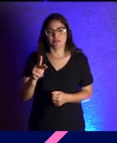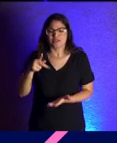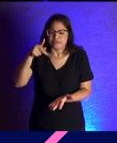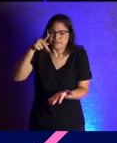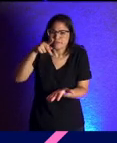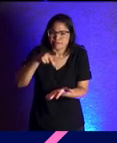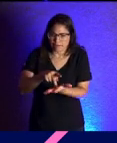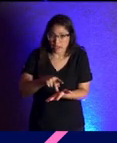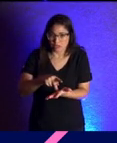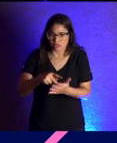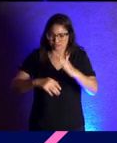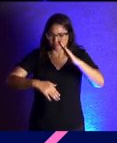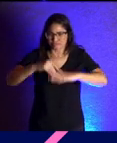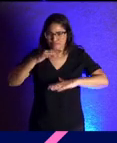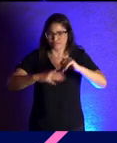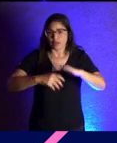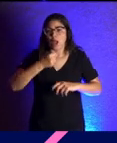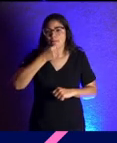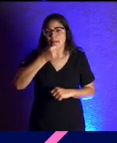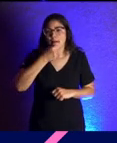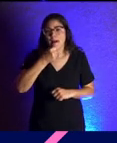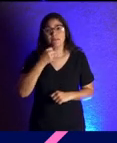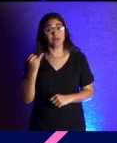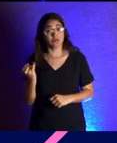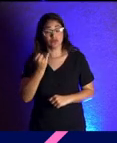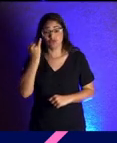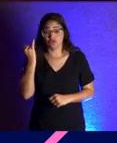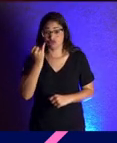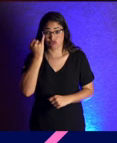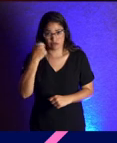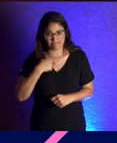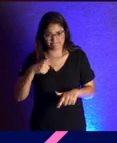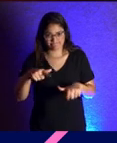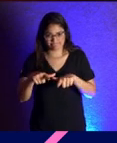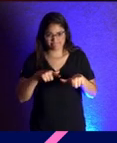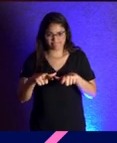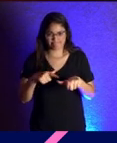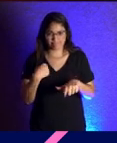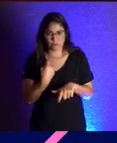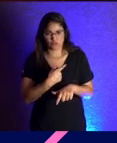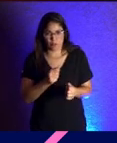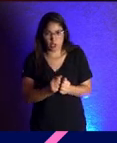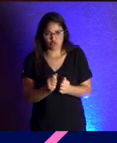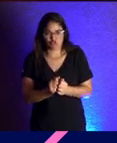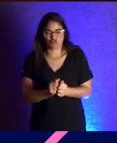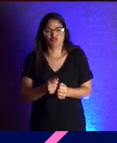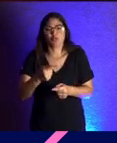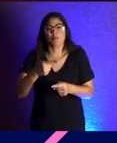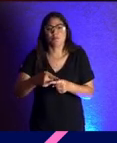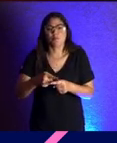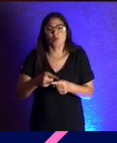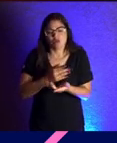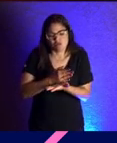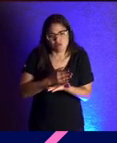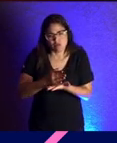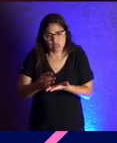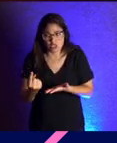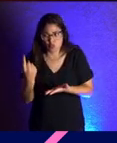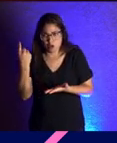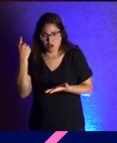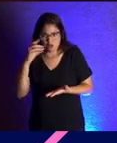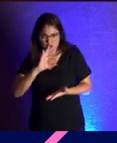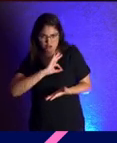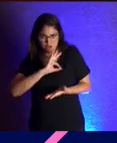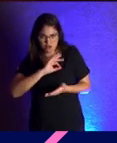han sido fundamentales para importar a soporte, porque al principio, pues las autoridades, aunque reconocen un poco el problema